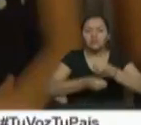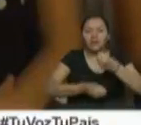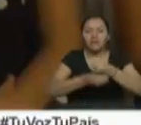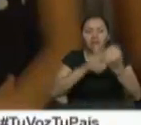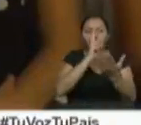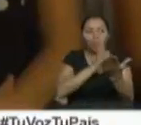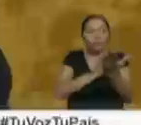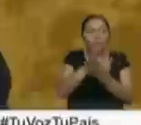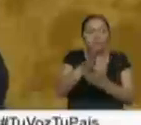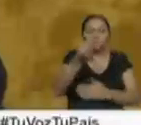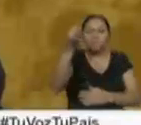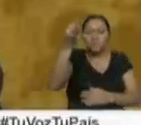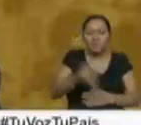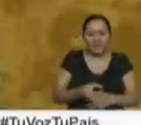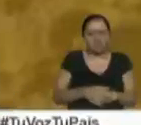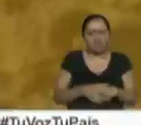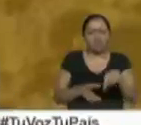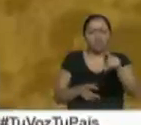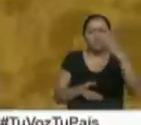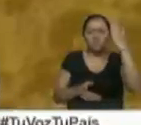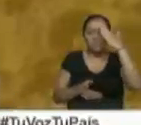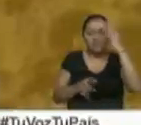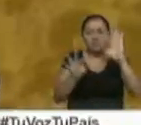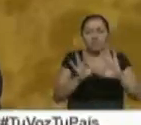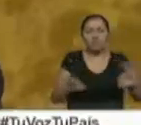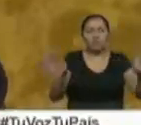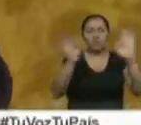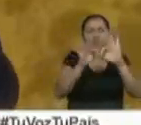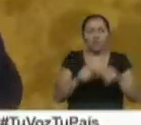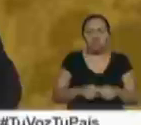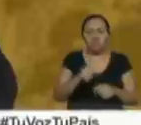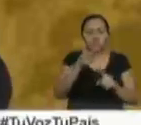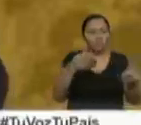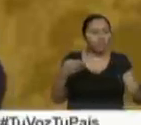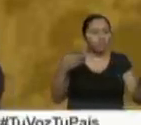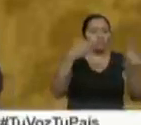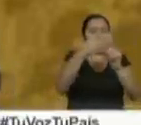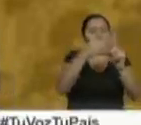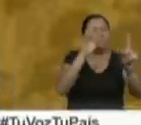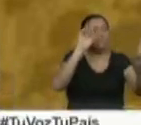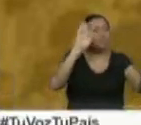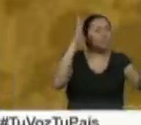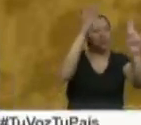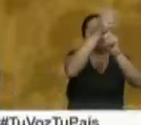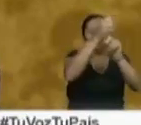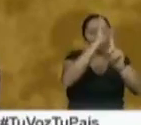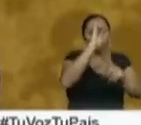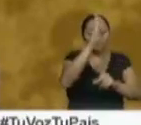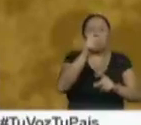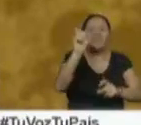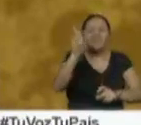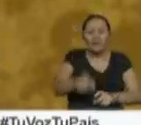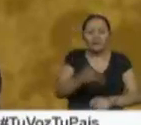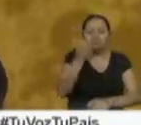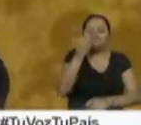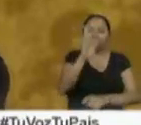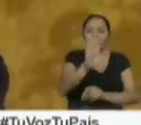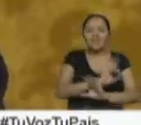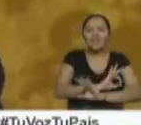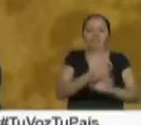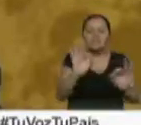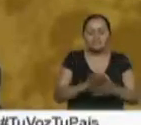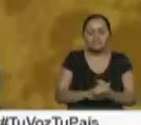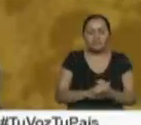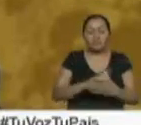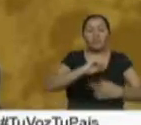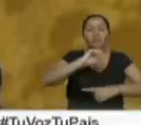honesto. Que sepan que más importante que los lugares a los que ustedes lleguen, hijos, es lo que hagan con la frente en alto. Y que